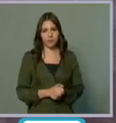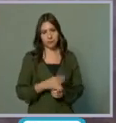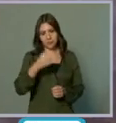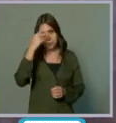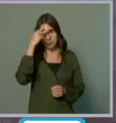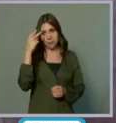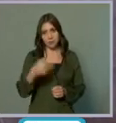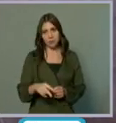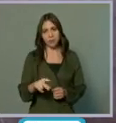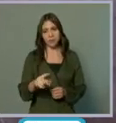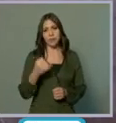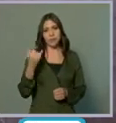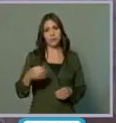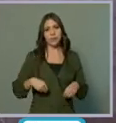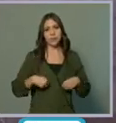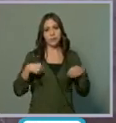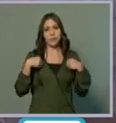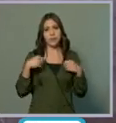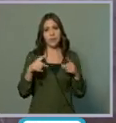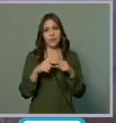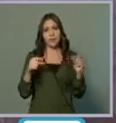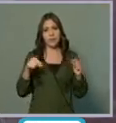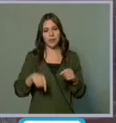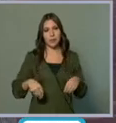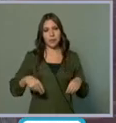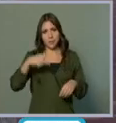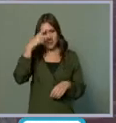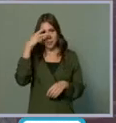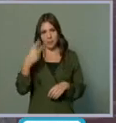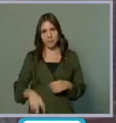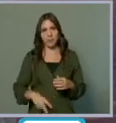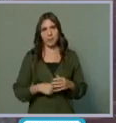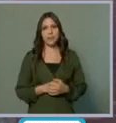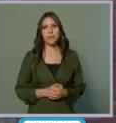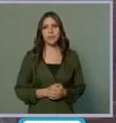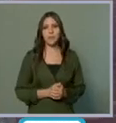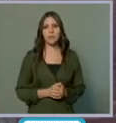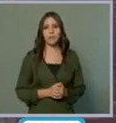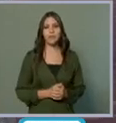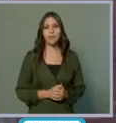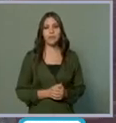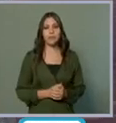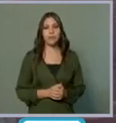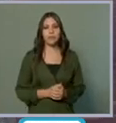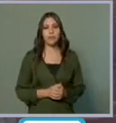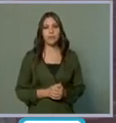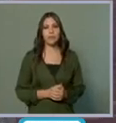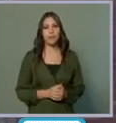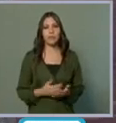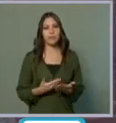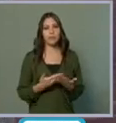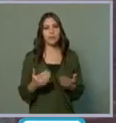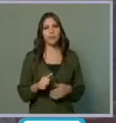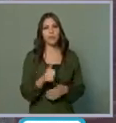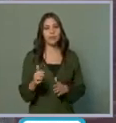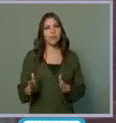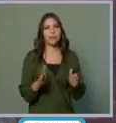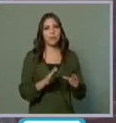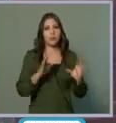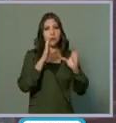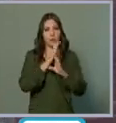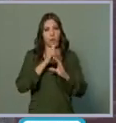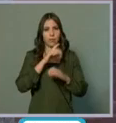mexicanos y residentes japoneses aquí en México. Y bueno, para tocar la siguiente pieza, la siguiente obra, hay